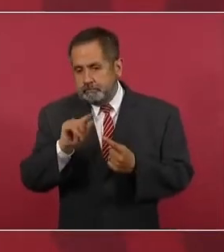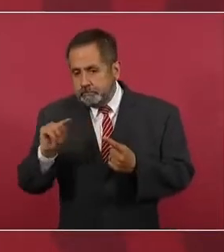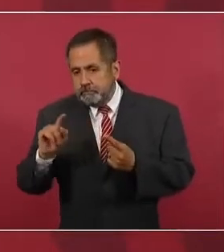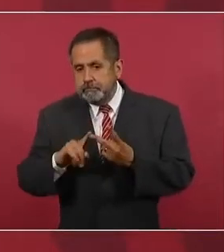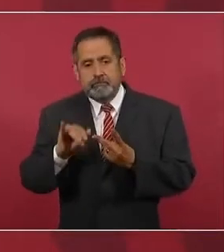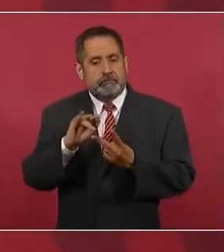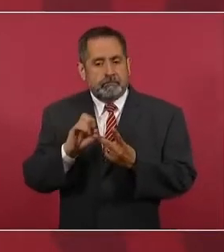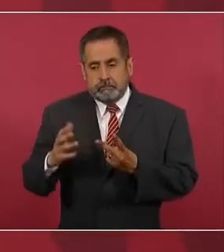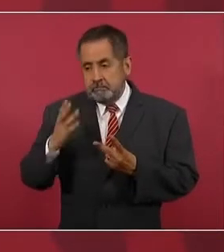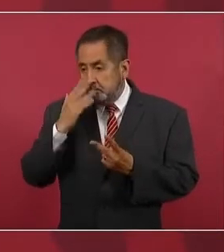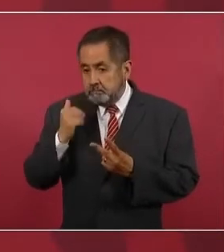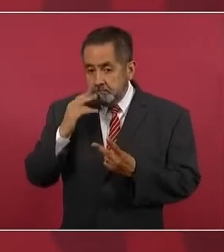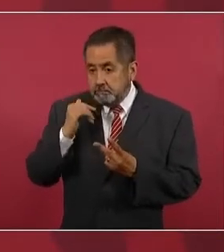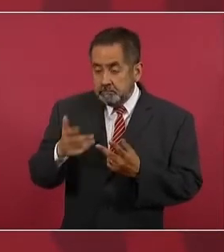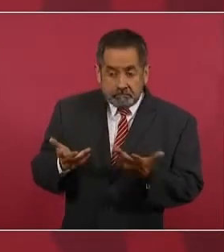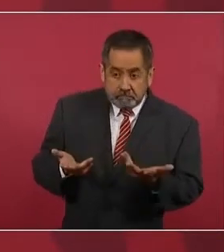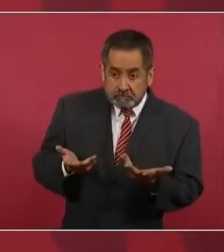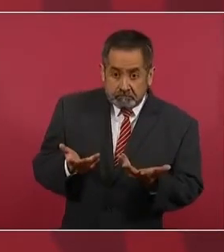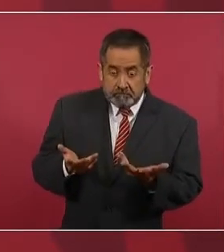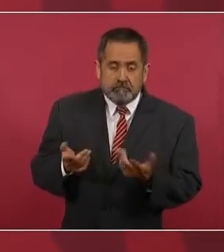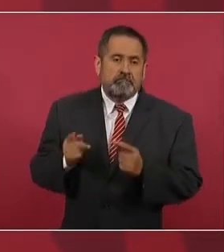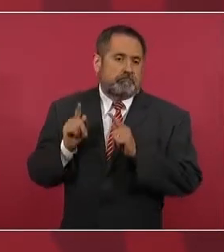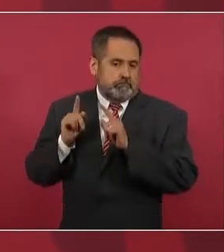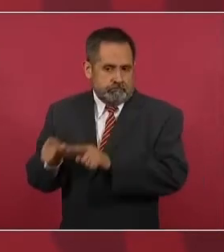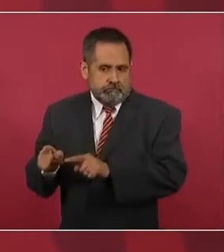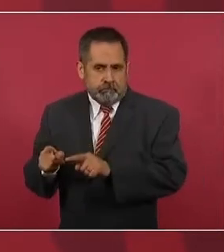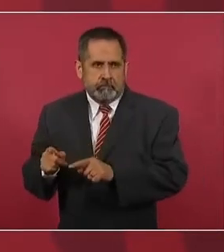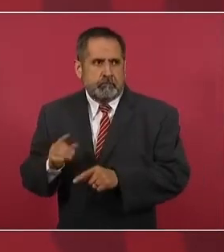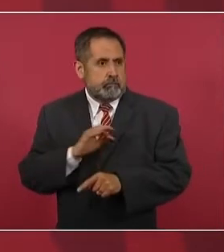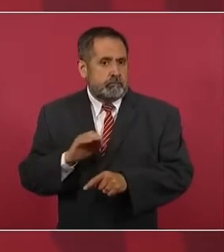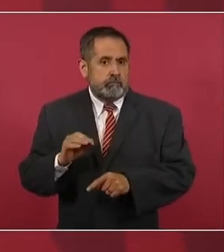pues un poco más de la mitad de los mexicanos